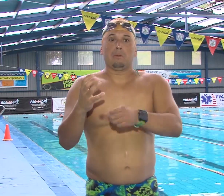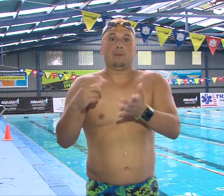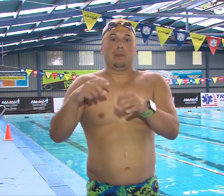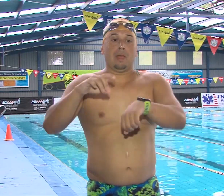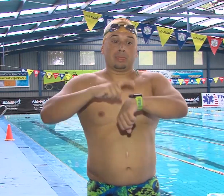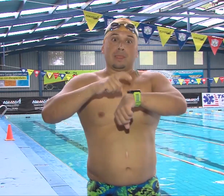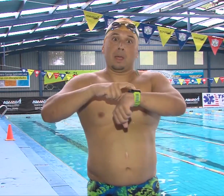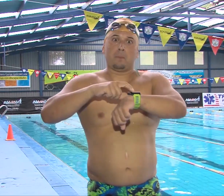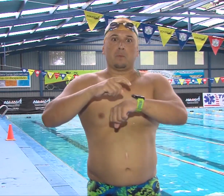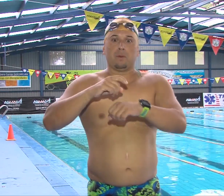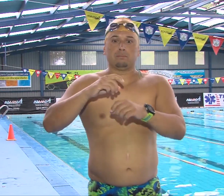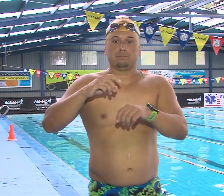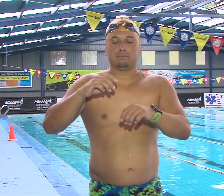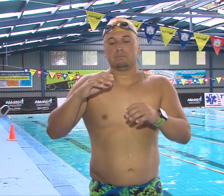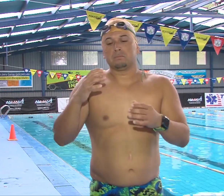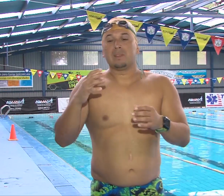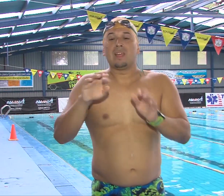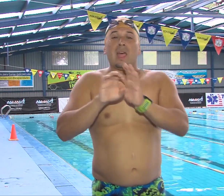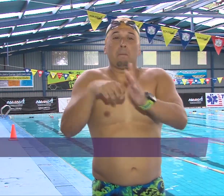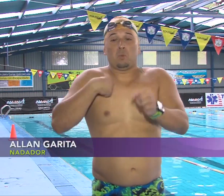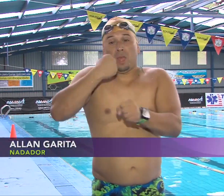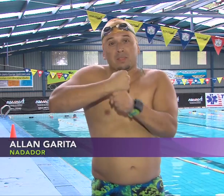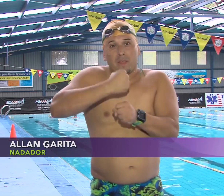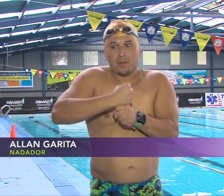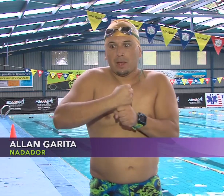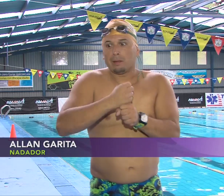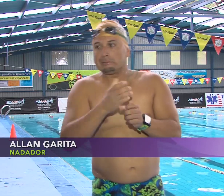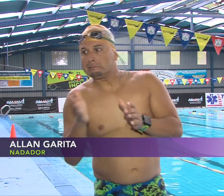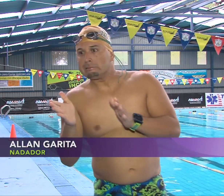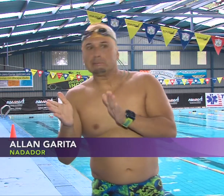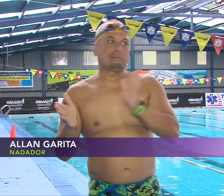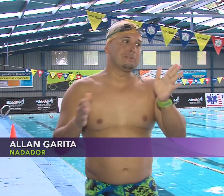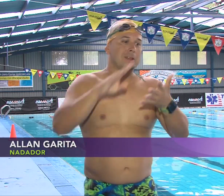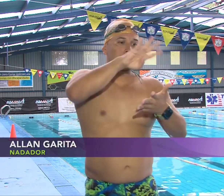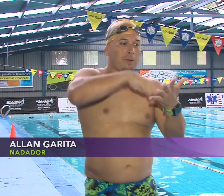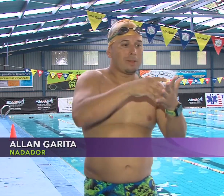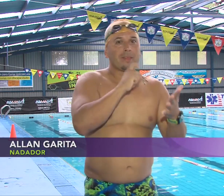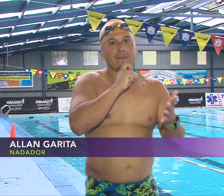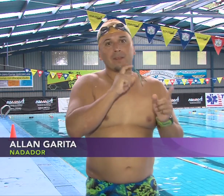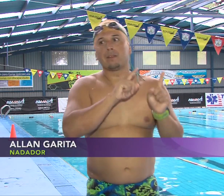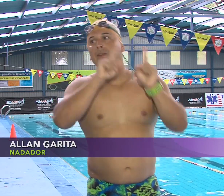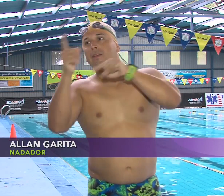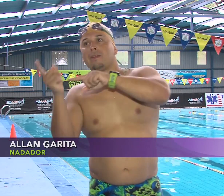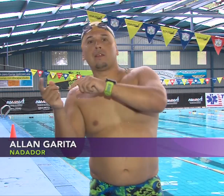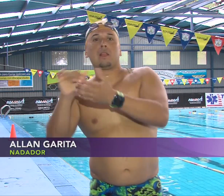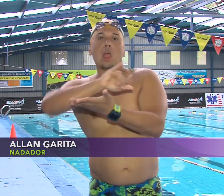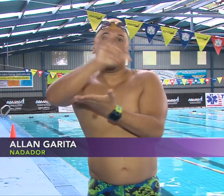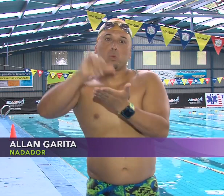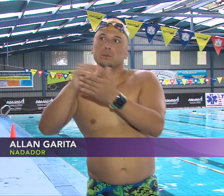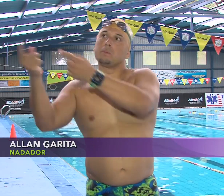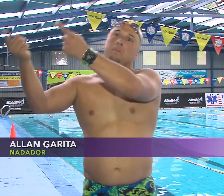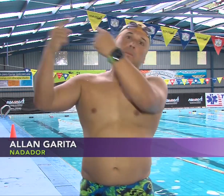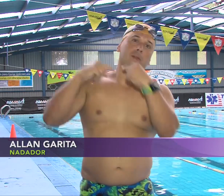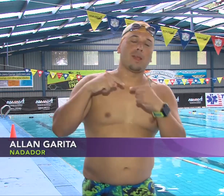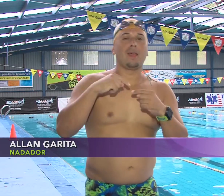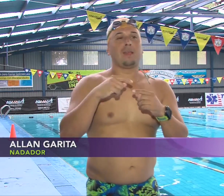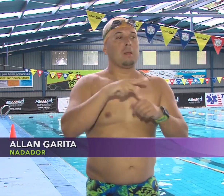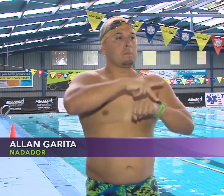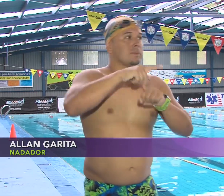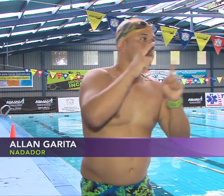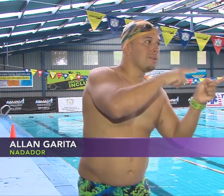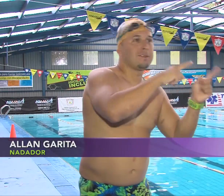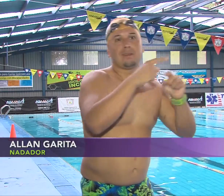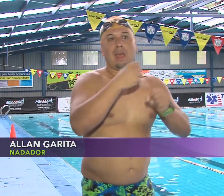Pues sí, yo todos los días entreno. Pero organizar el tiempo es muy difícil. Entre lo que es el trabajo, el entrenamiento,